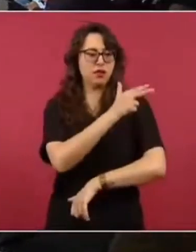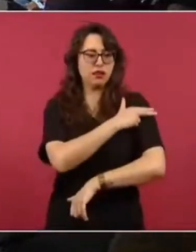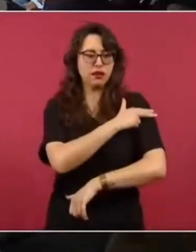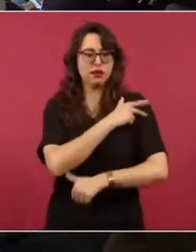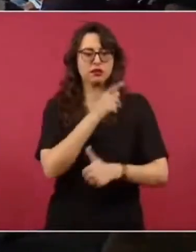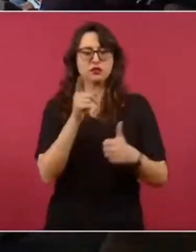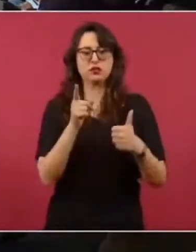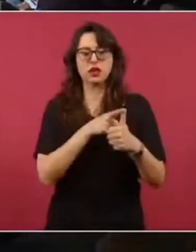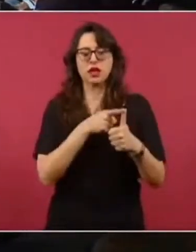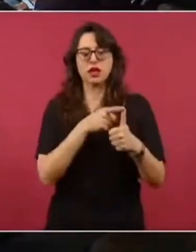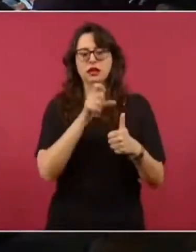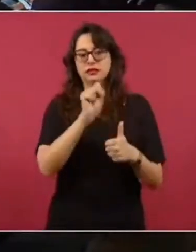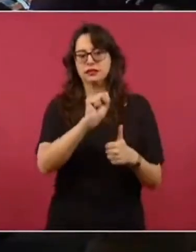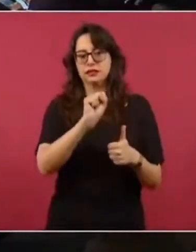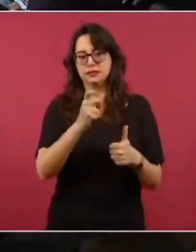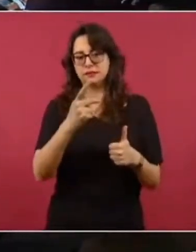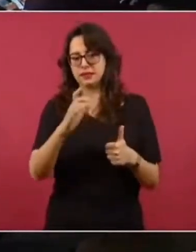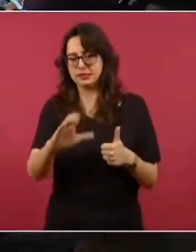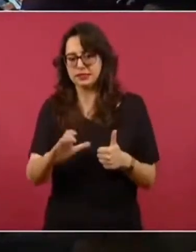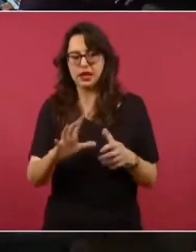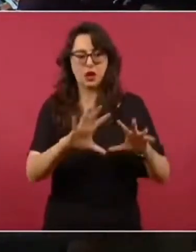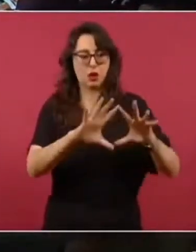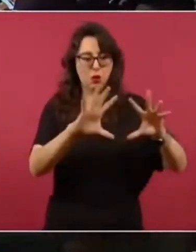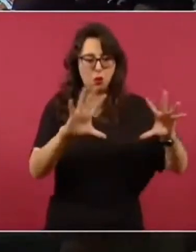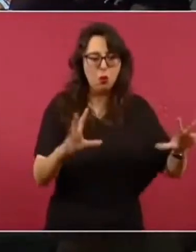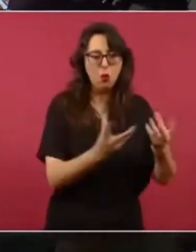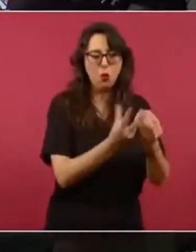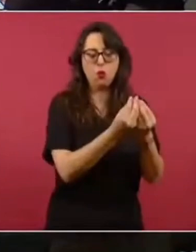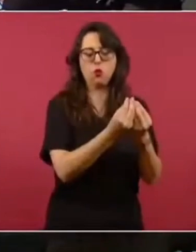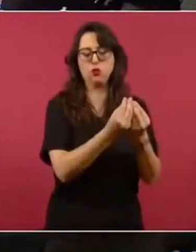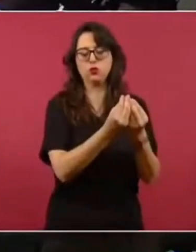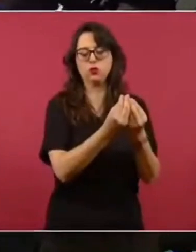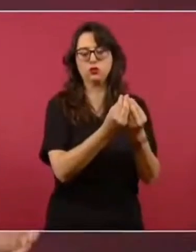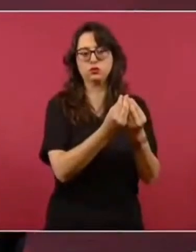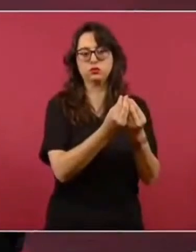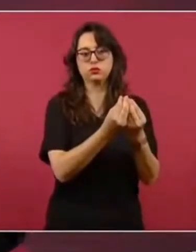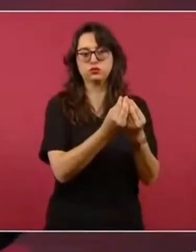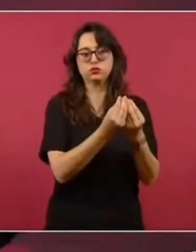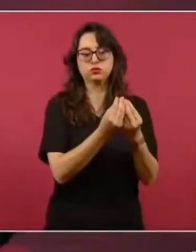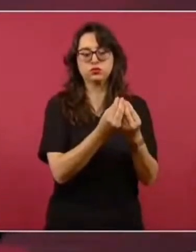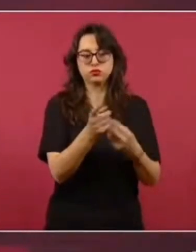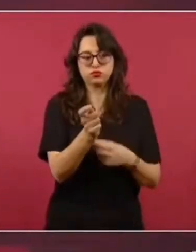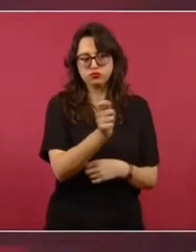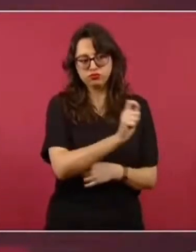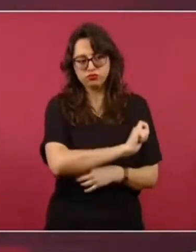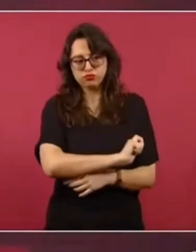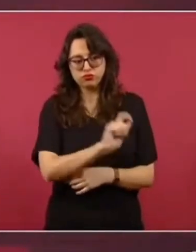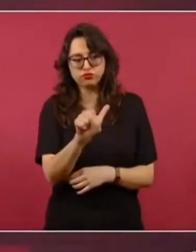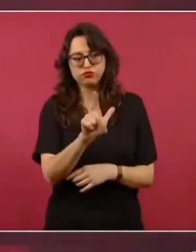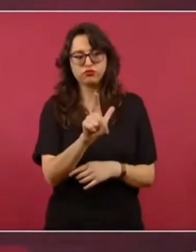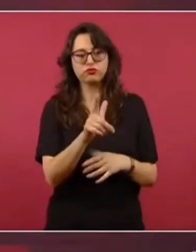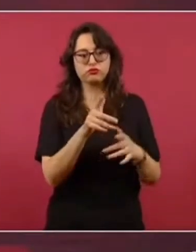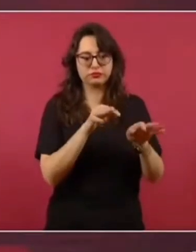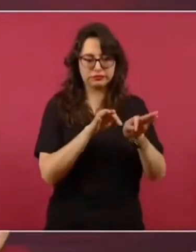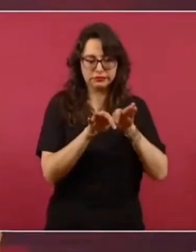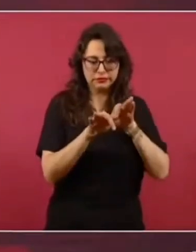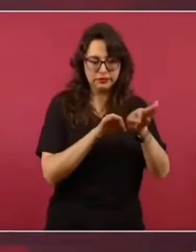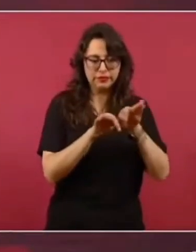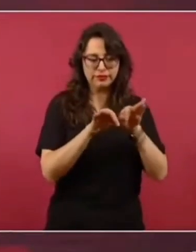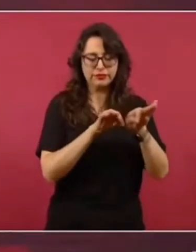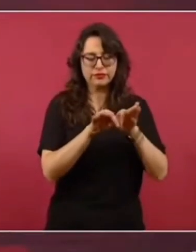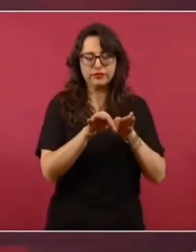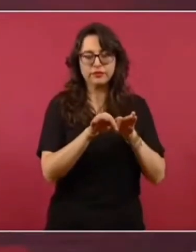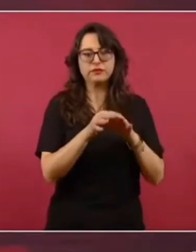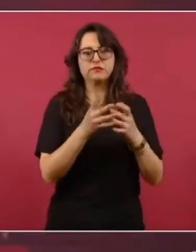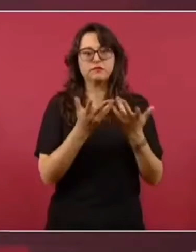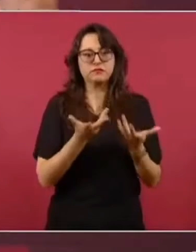Seguridad Pública, actuando de manera